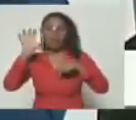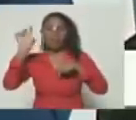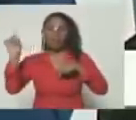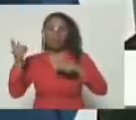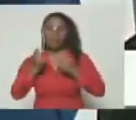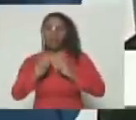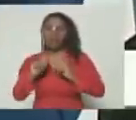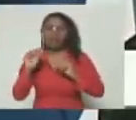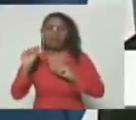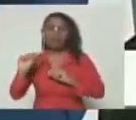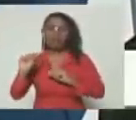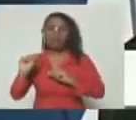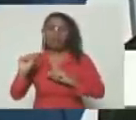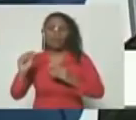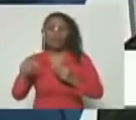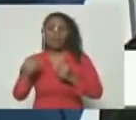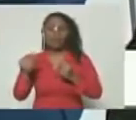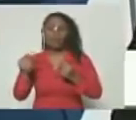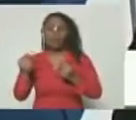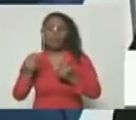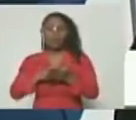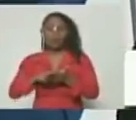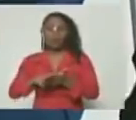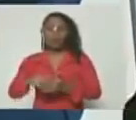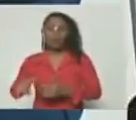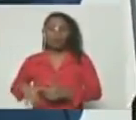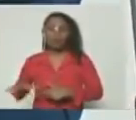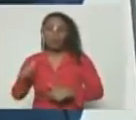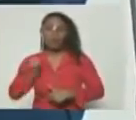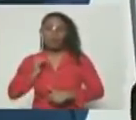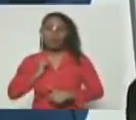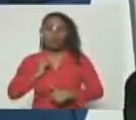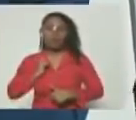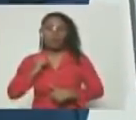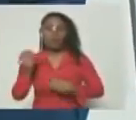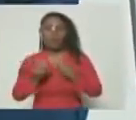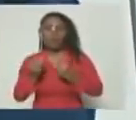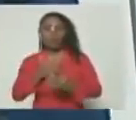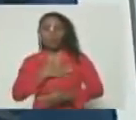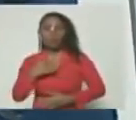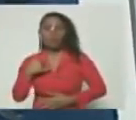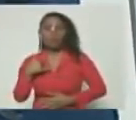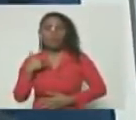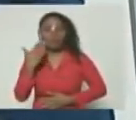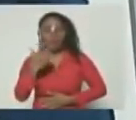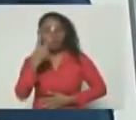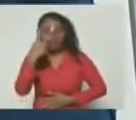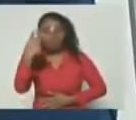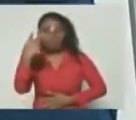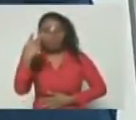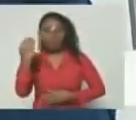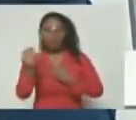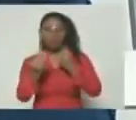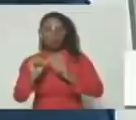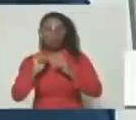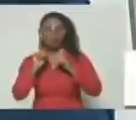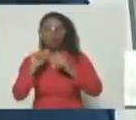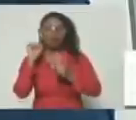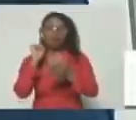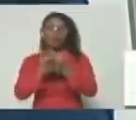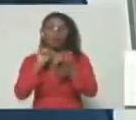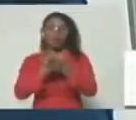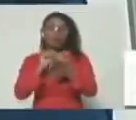salario mínimo, recuperar el poder adquisitivo, que la gente tenga platica para comprar lo que quiera, cuando quiera y como quiera, usted va a ver cómo van a comenzar a tocar las